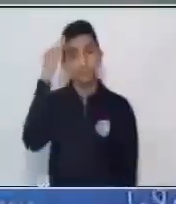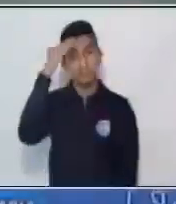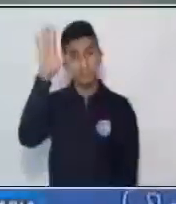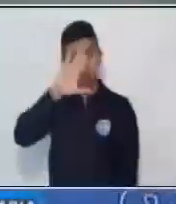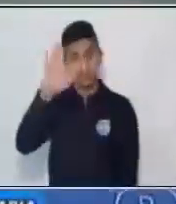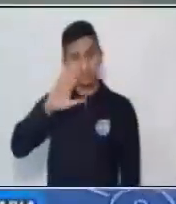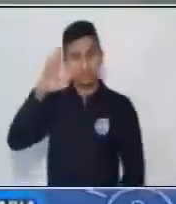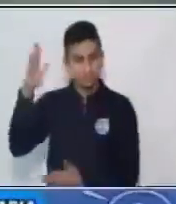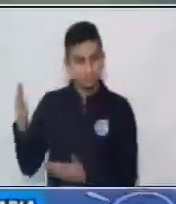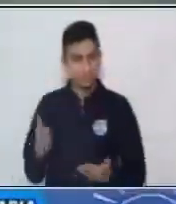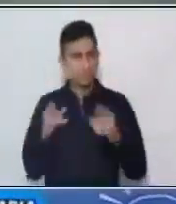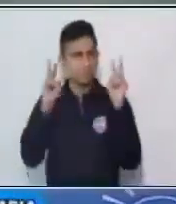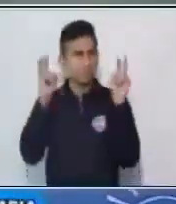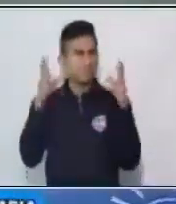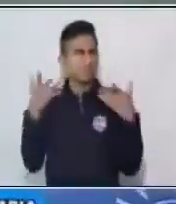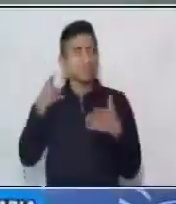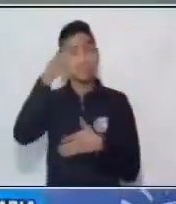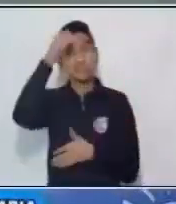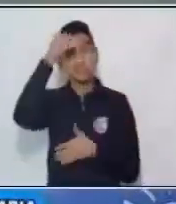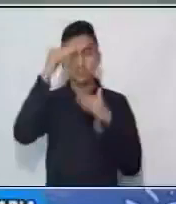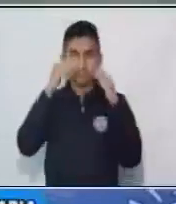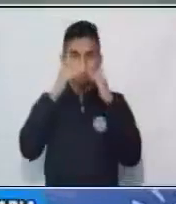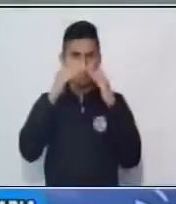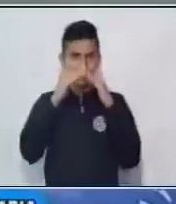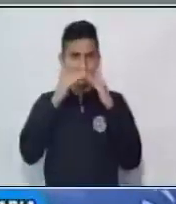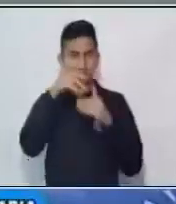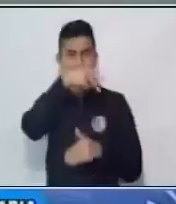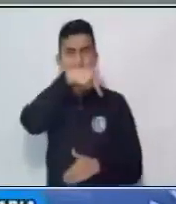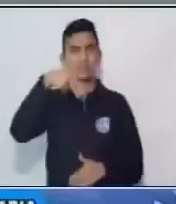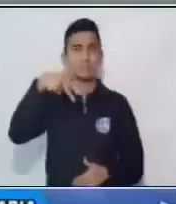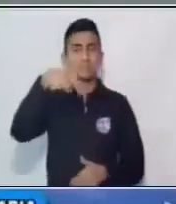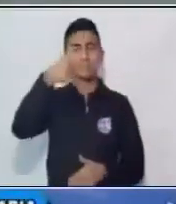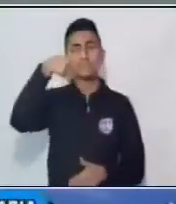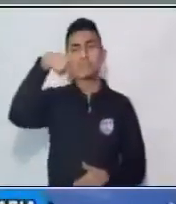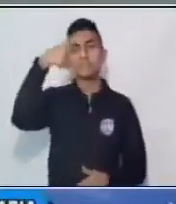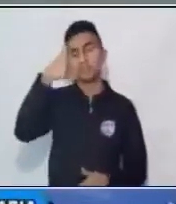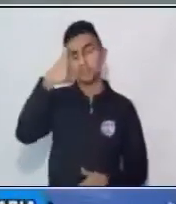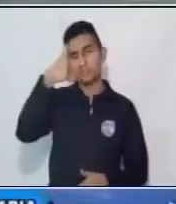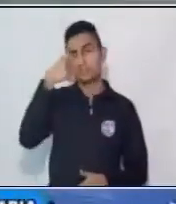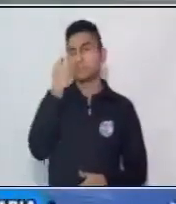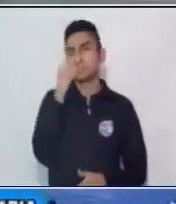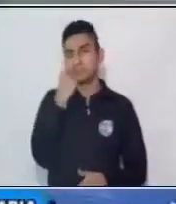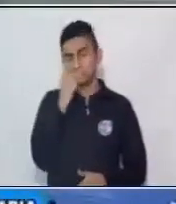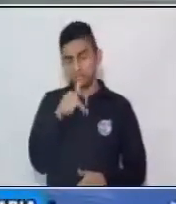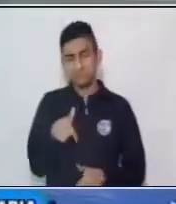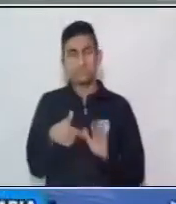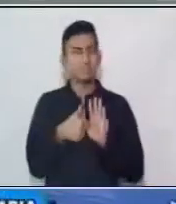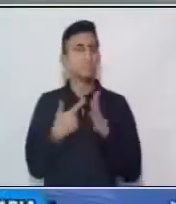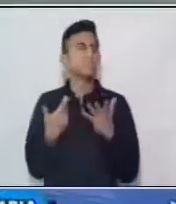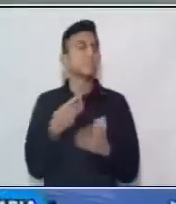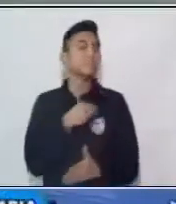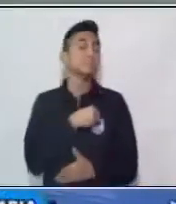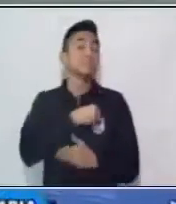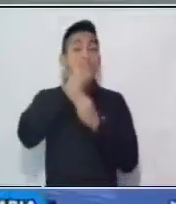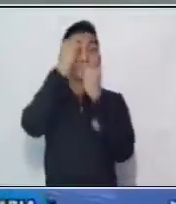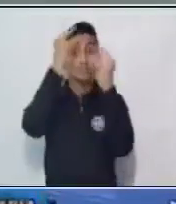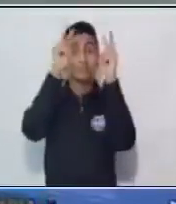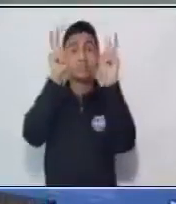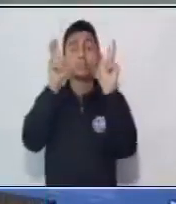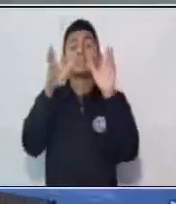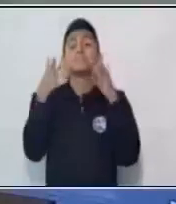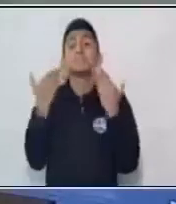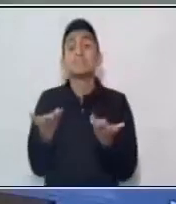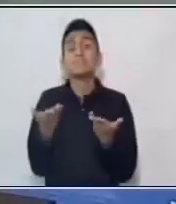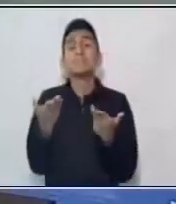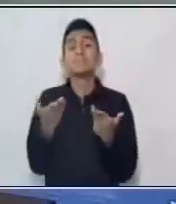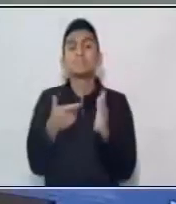Bienvenido a este espacio educativo, Aprende en Casa. Soy Ana Mildred Alegría y en esta oportunidad desarrollaré el